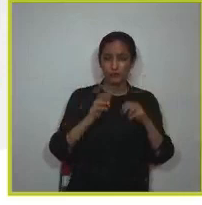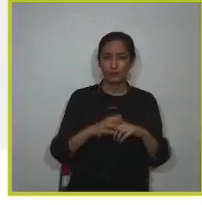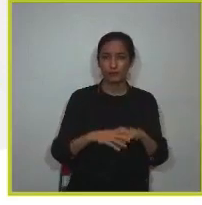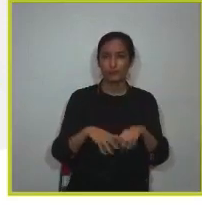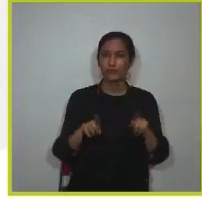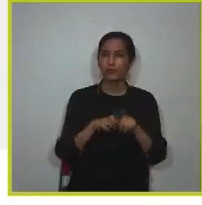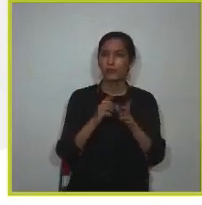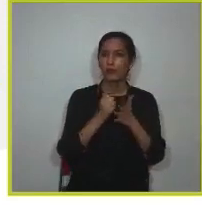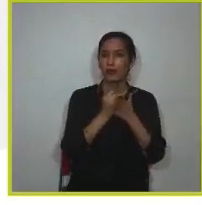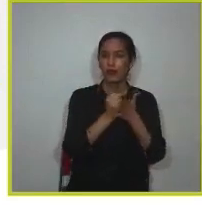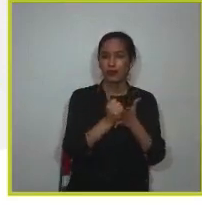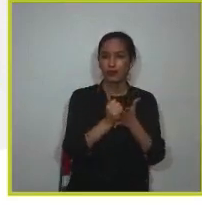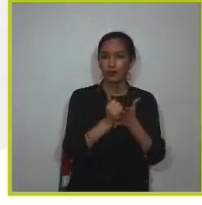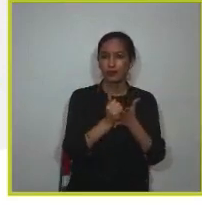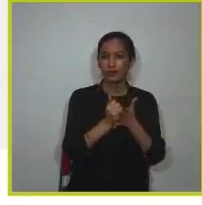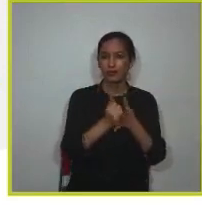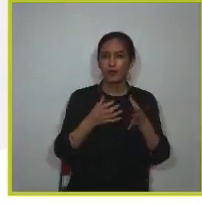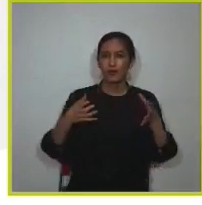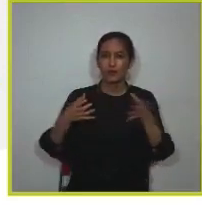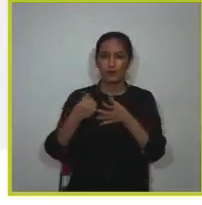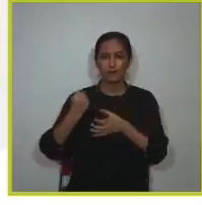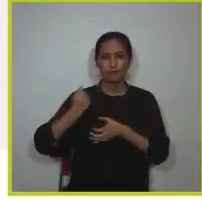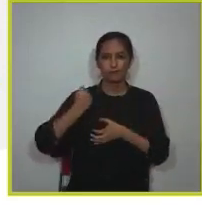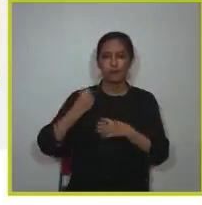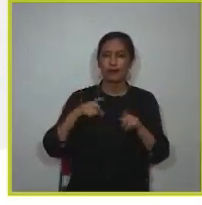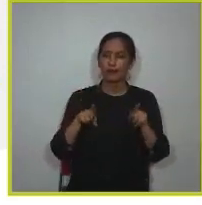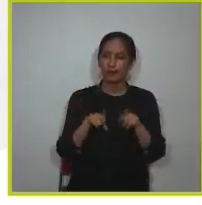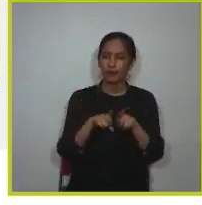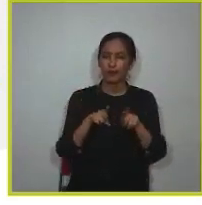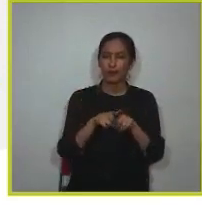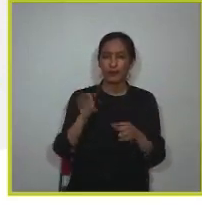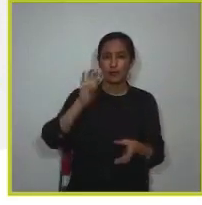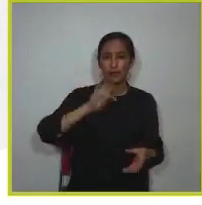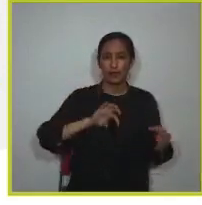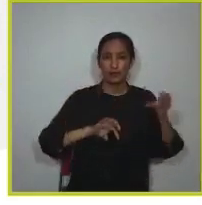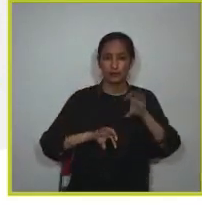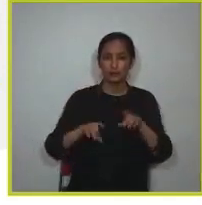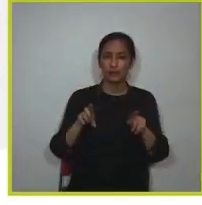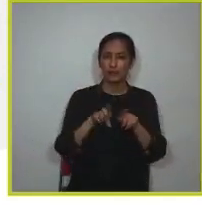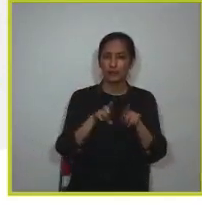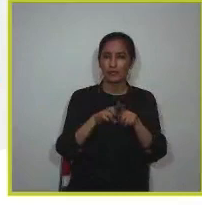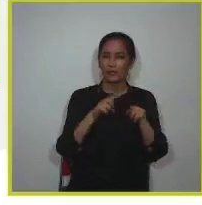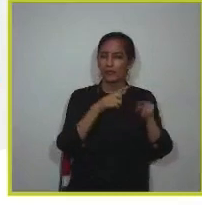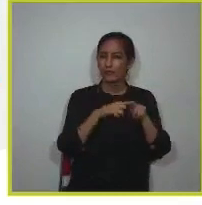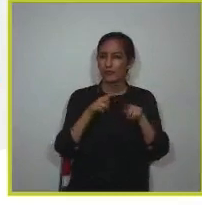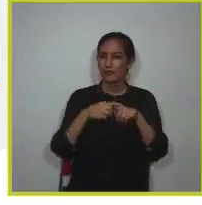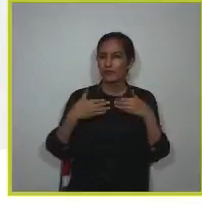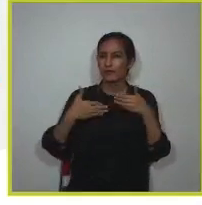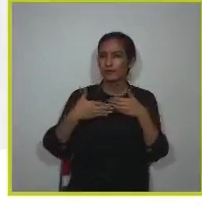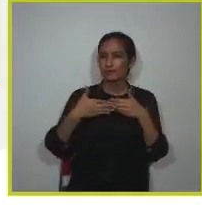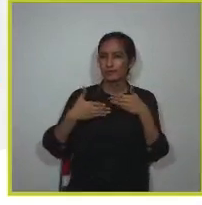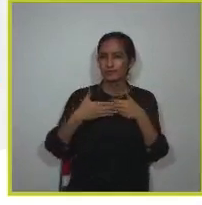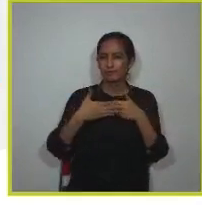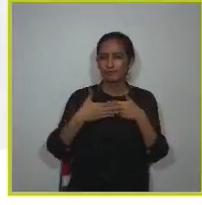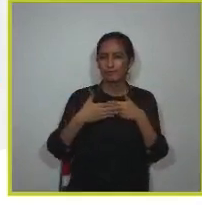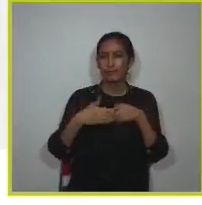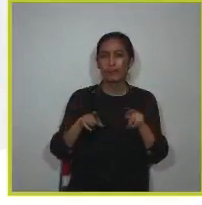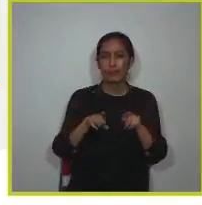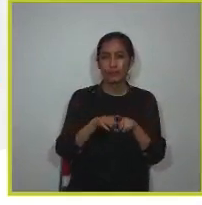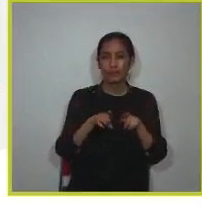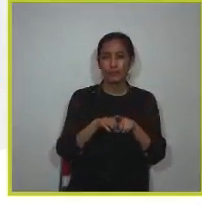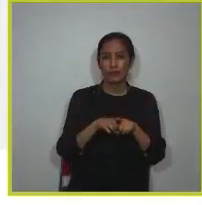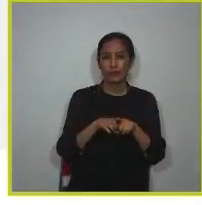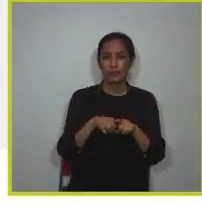ayuda no solamente a empoderar a la sociedad sino también a la ciencia y a crear vínculos más estrechos tanto